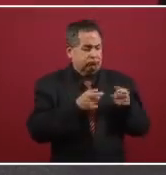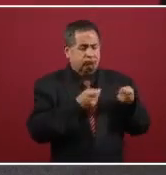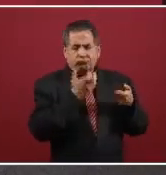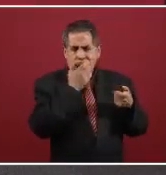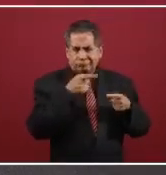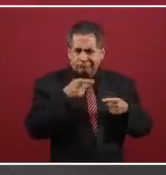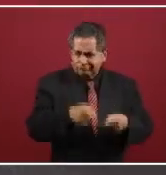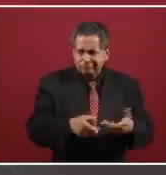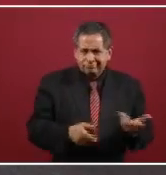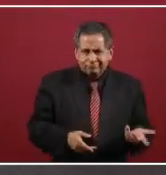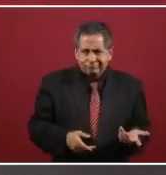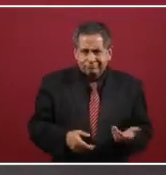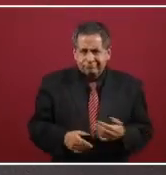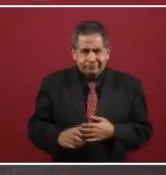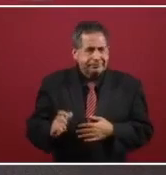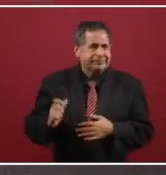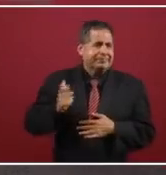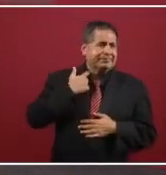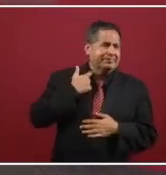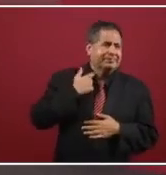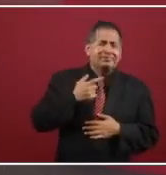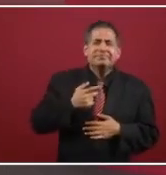condenando la política de pillaje,